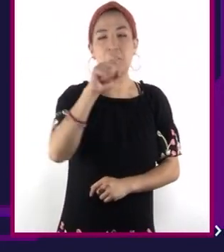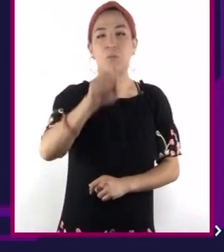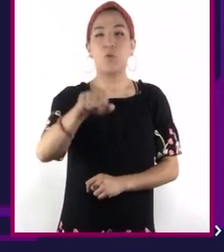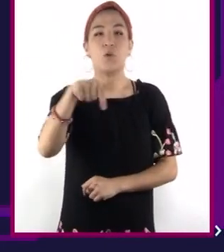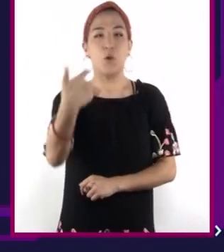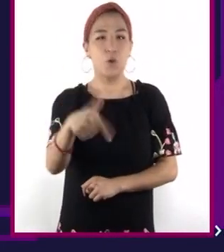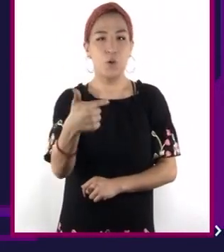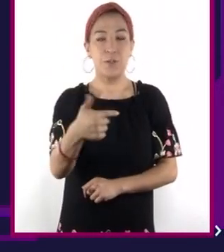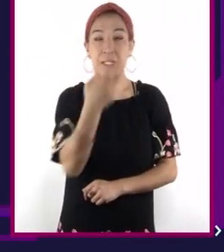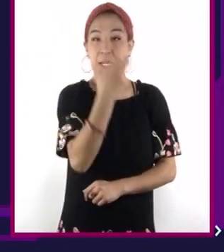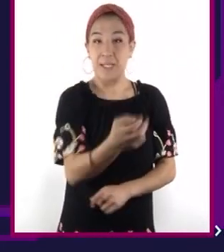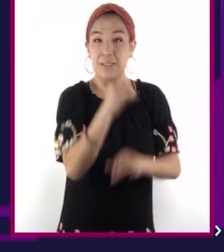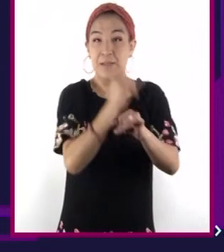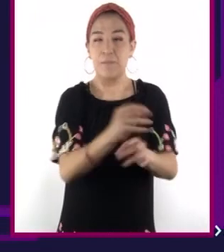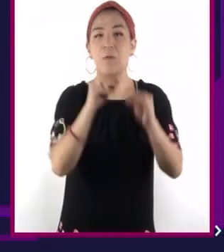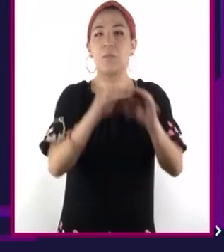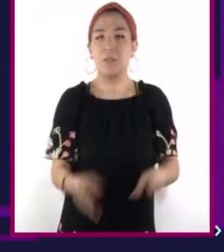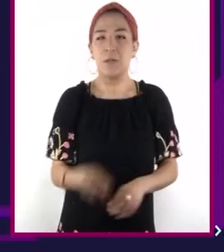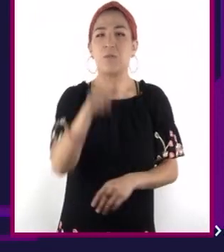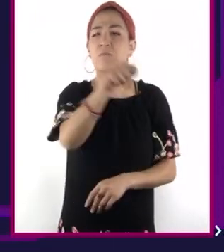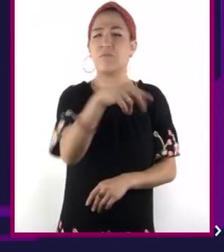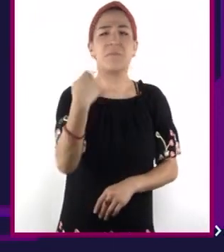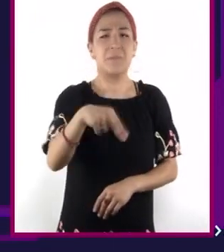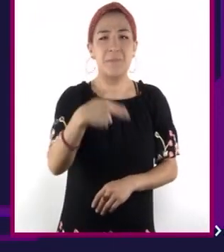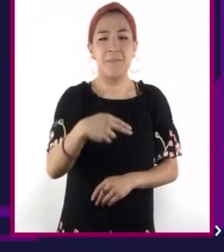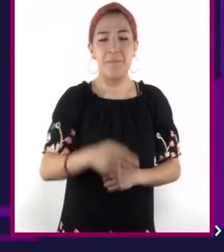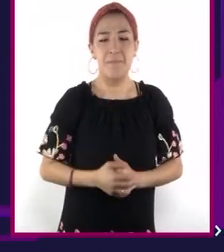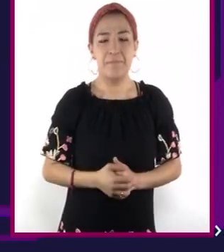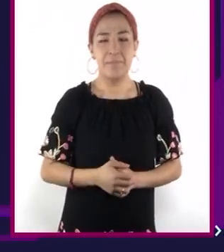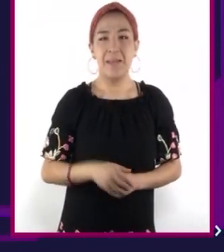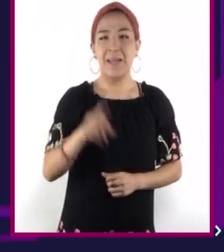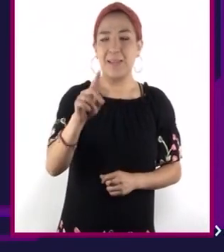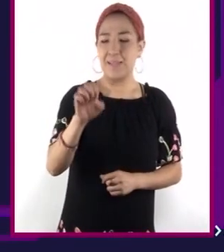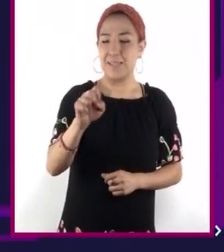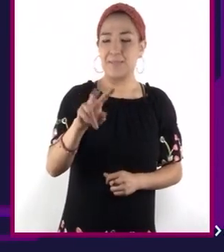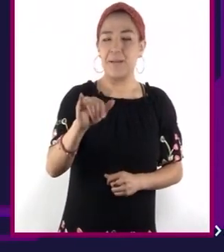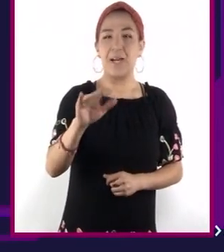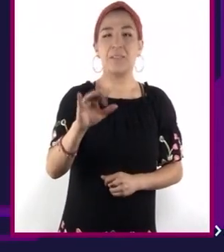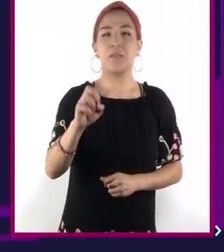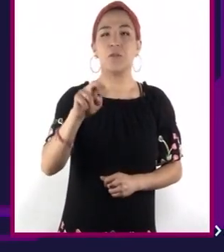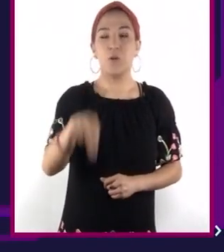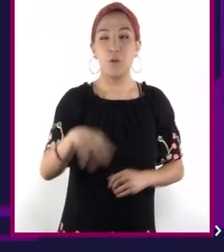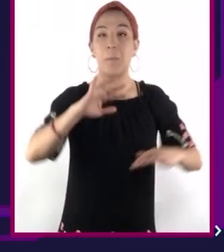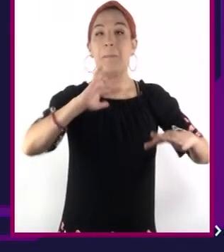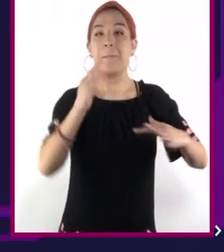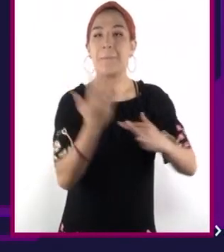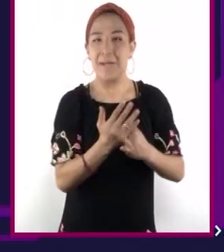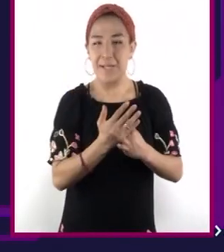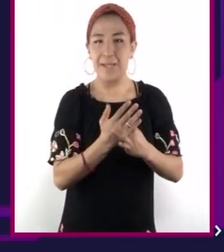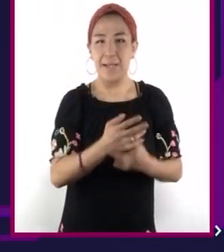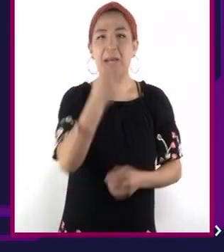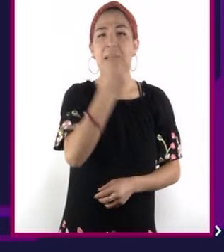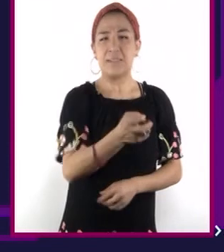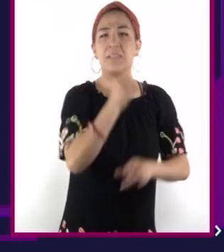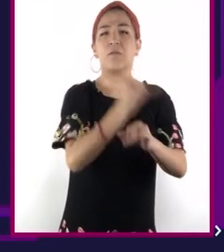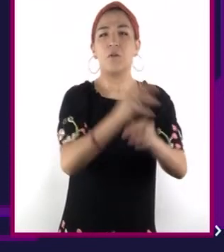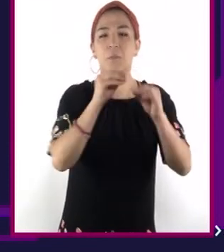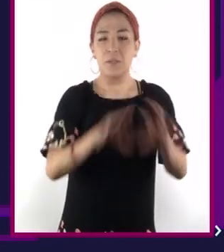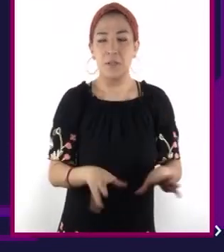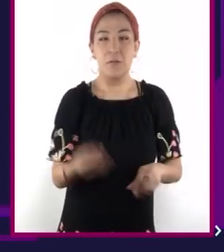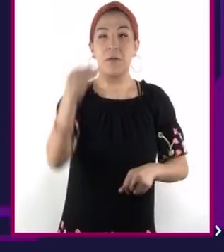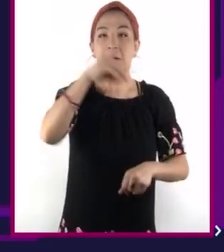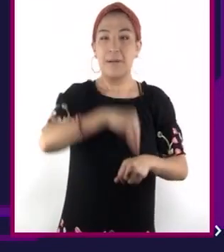0.12. A este resultado se le conoce como desviación media. Ahora, determinen la